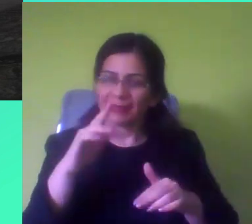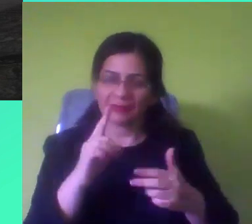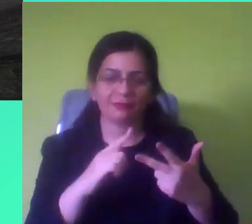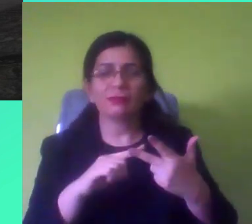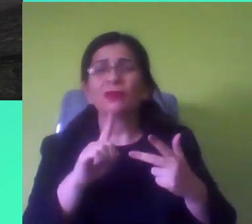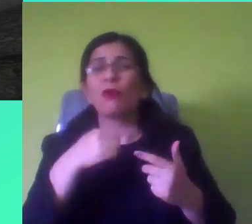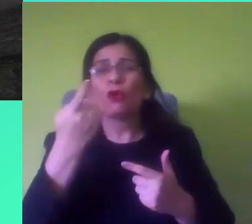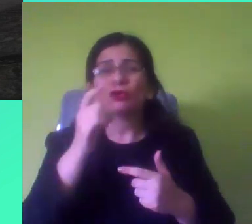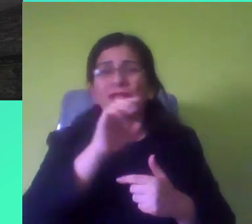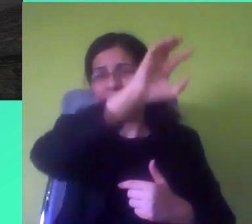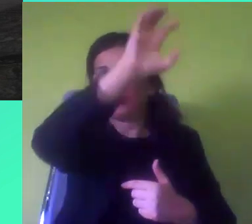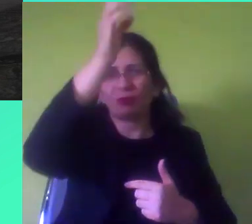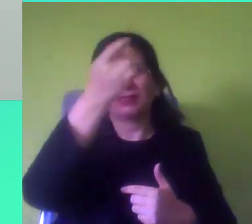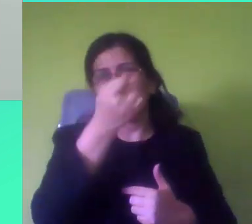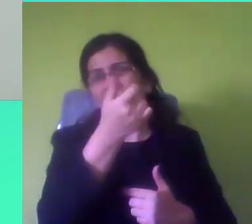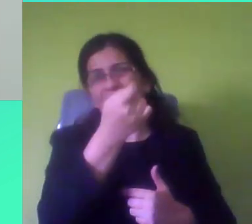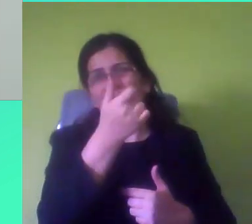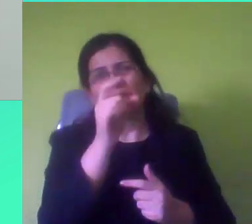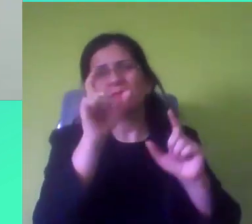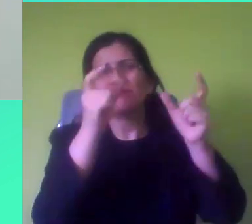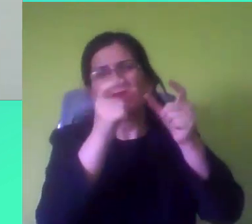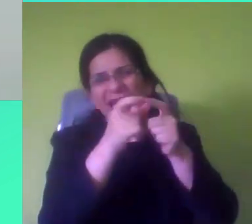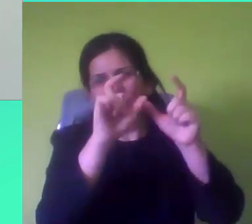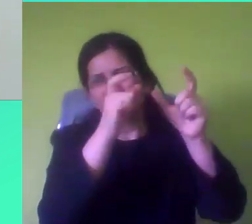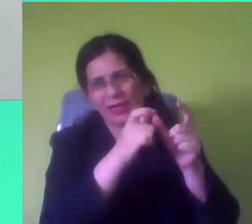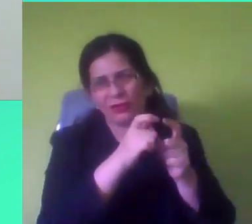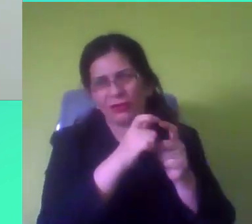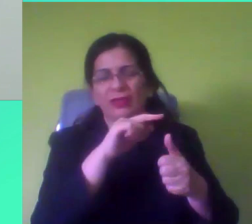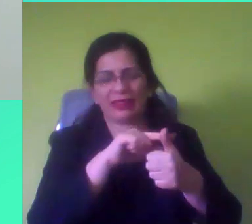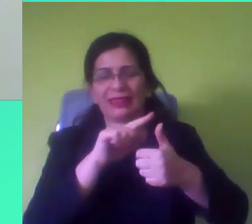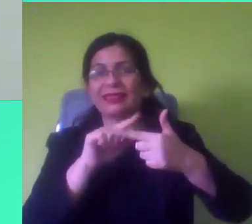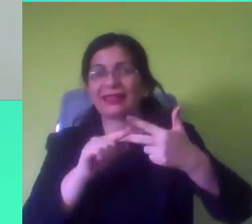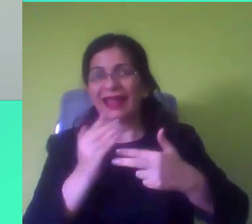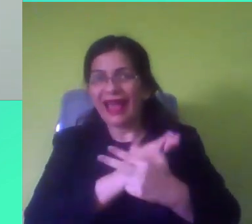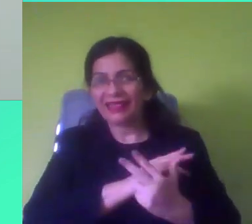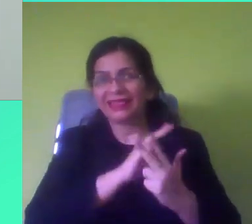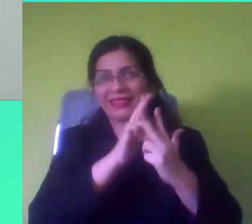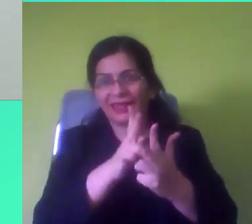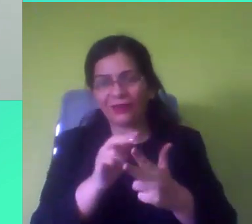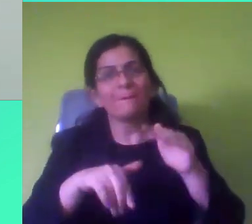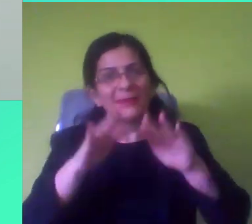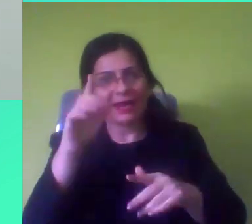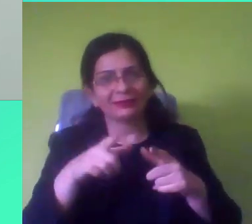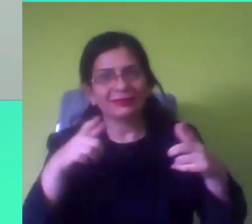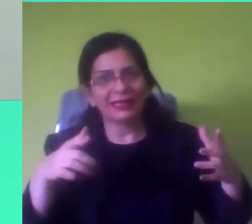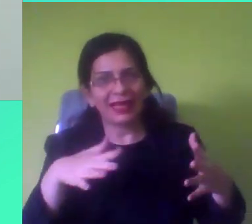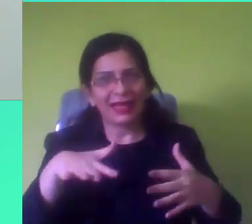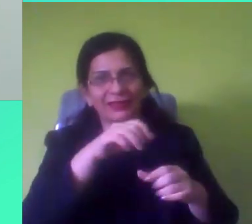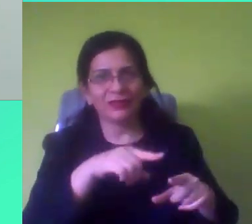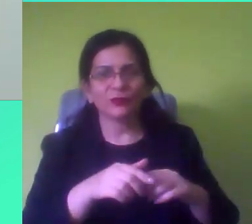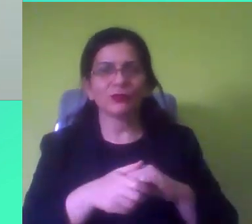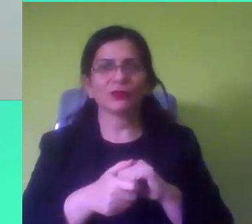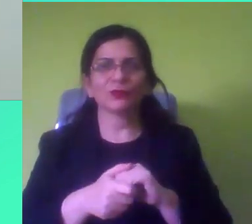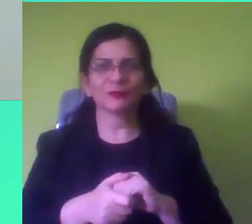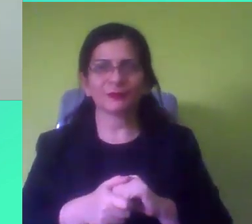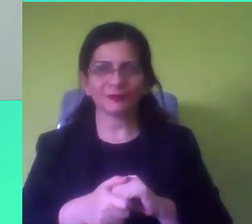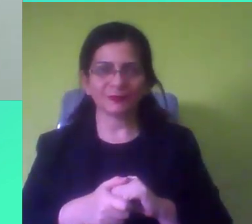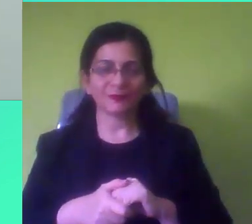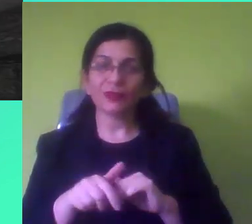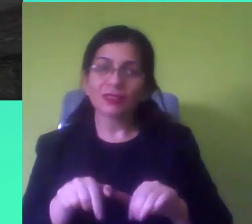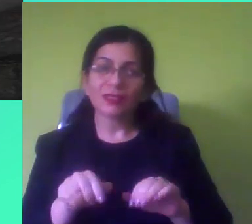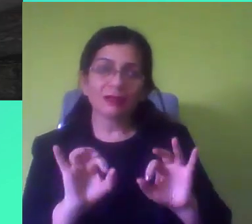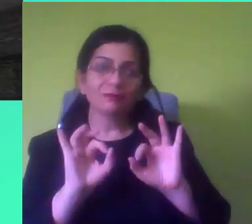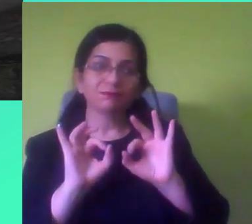cantidad con respecto obviamente a los Andes centrales o Santa Cruz. Entonces,